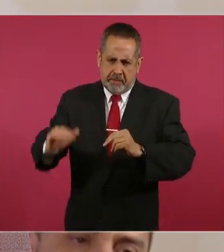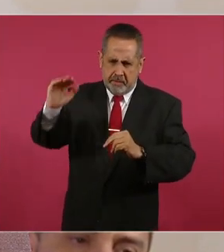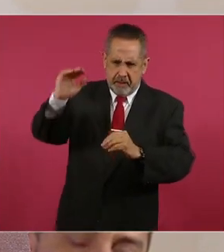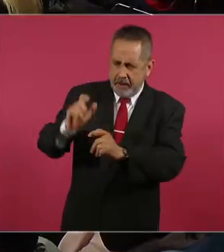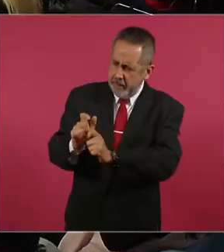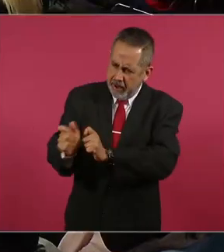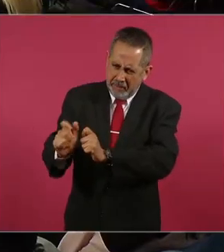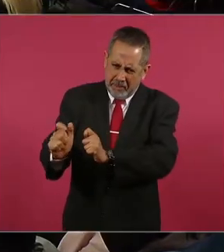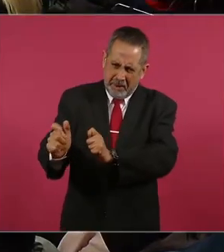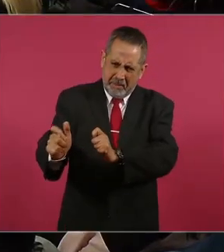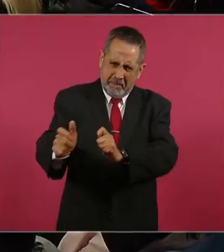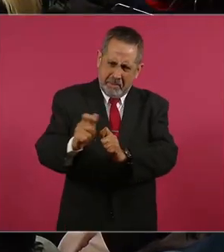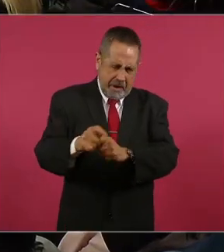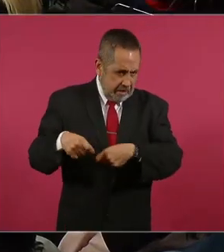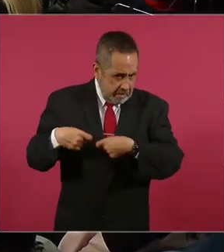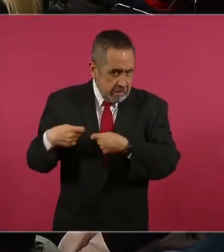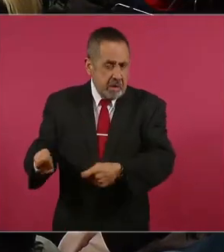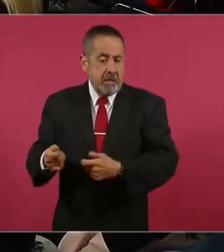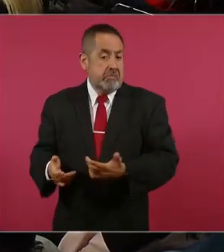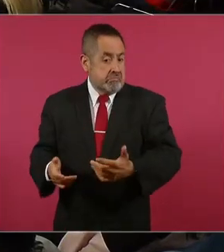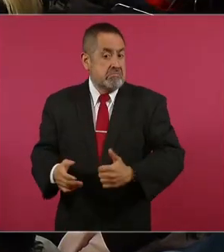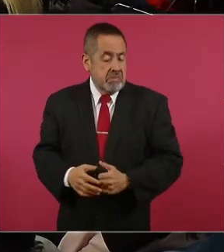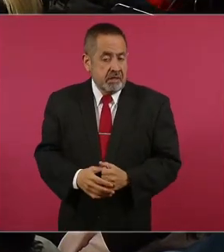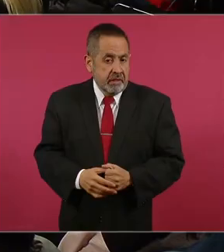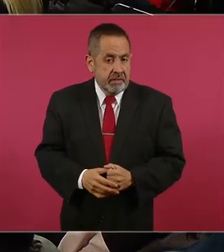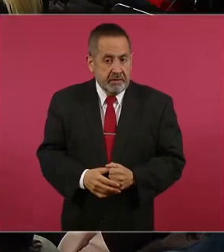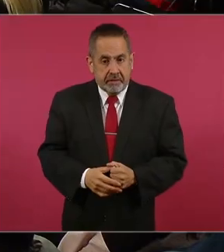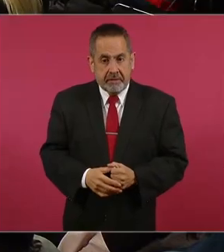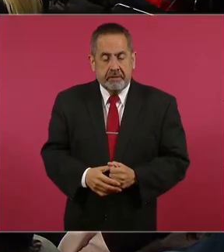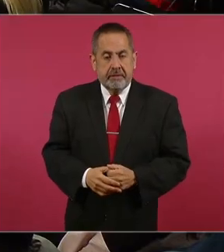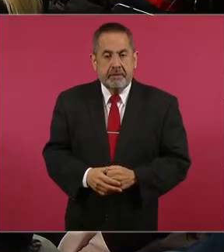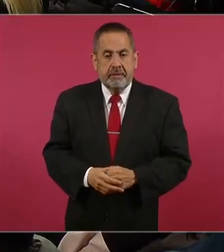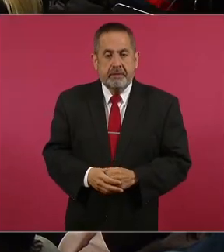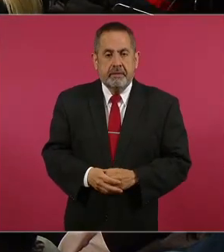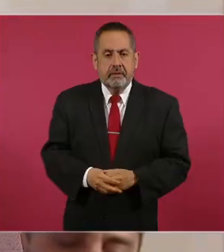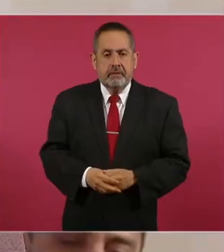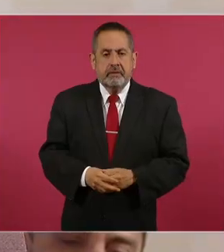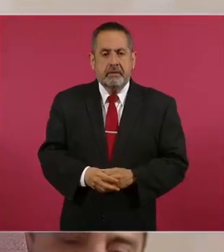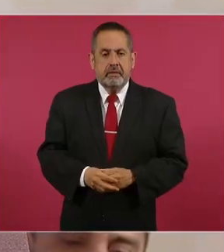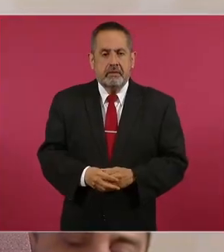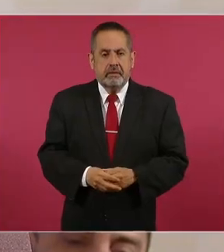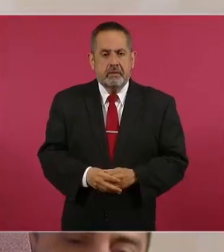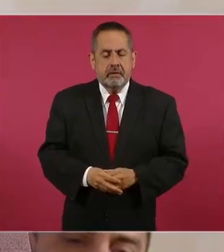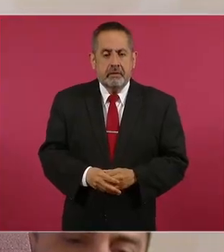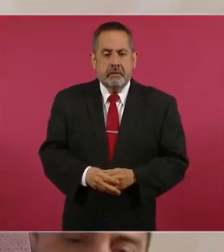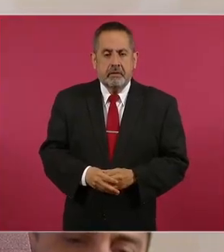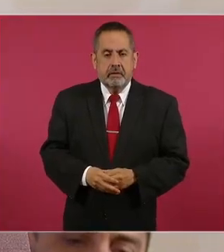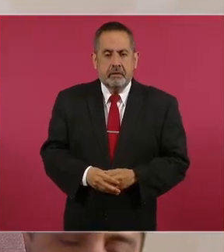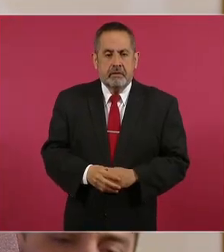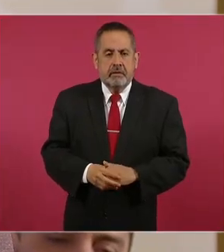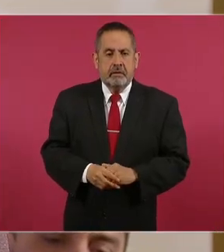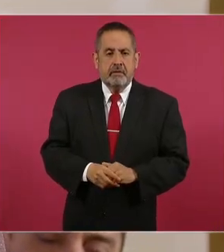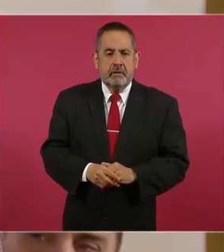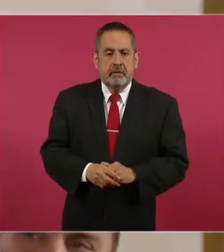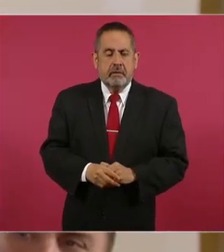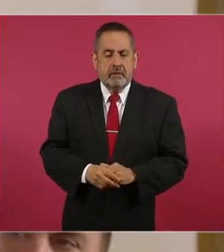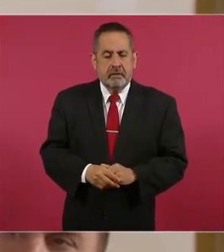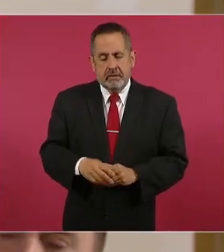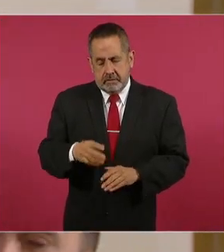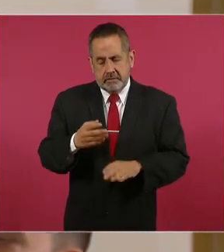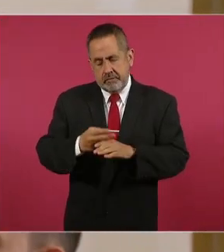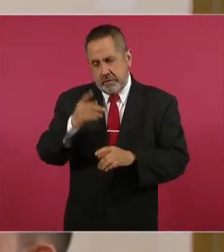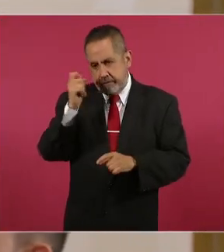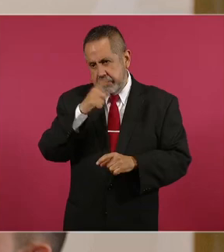Cuando hablamos, es muy difícil. A